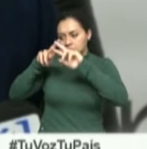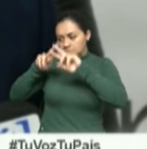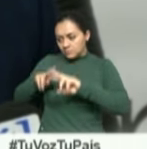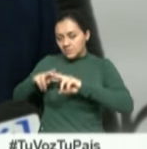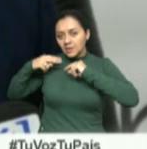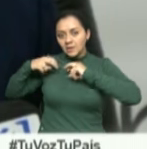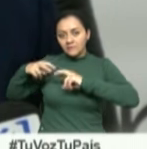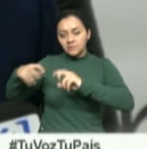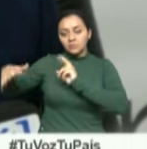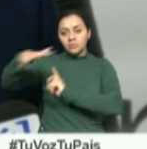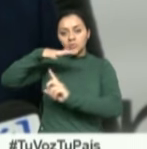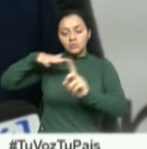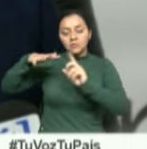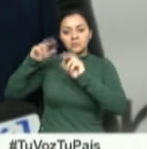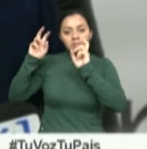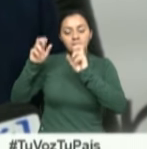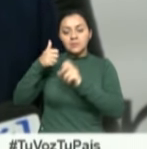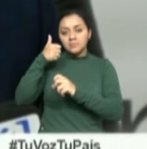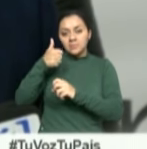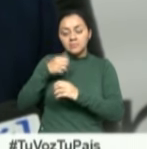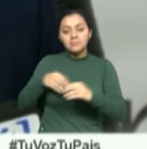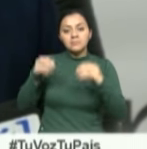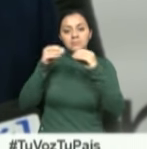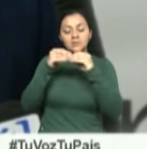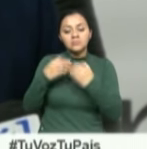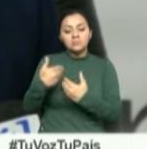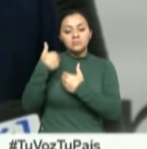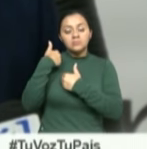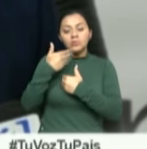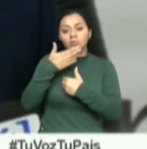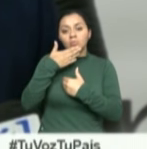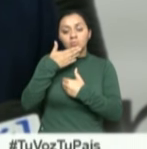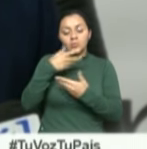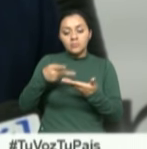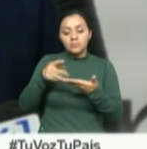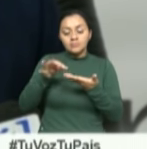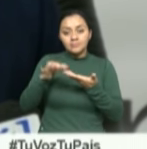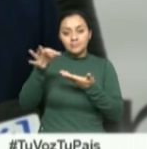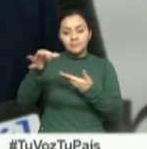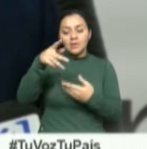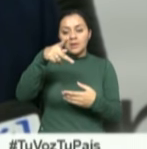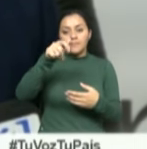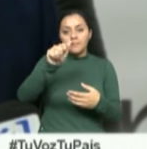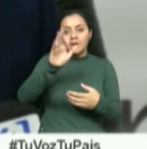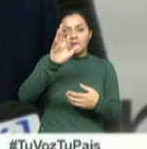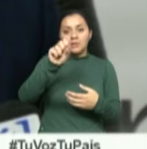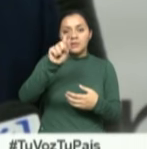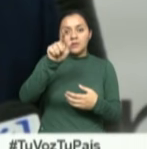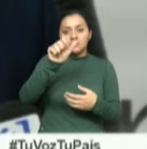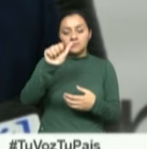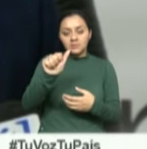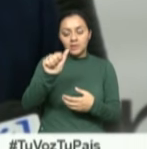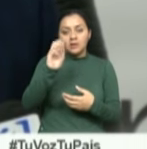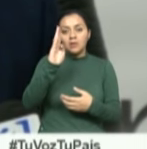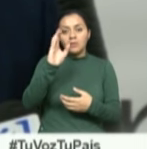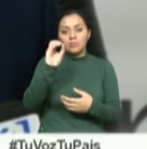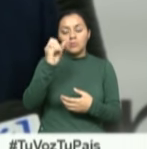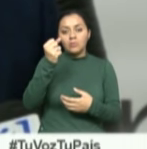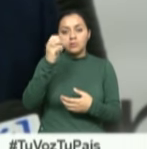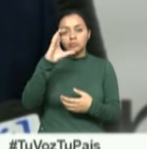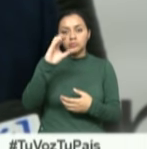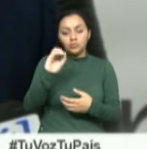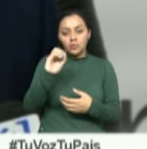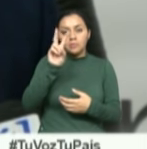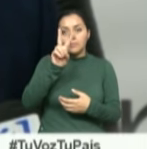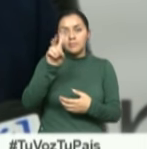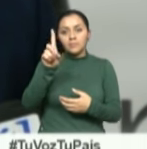el contexto de los hechos violentos acaecidos en la parroquia Pananza, en el cantón San Juan Bosco, los días 21